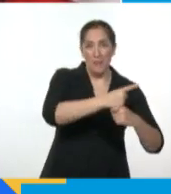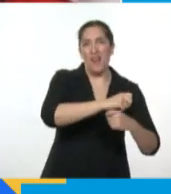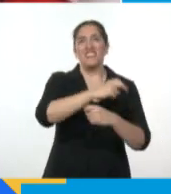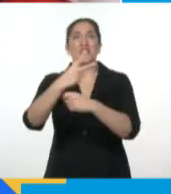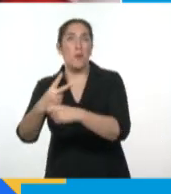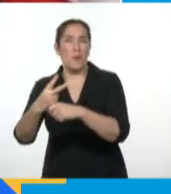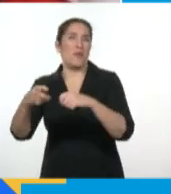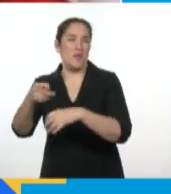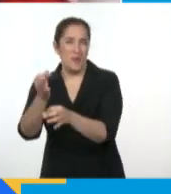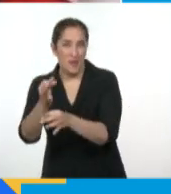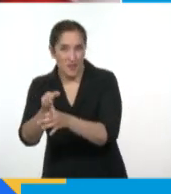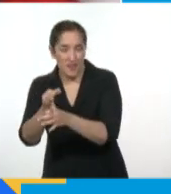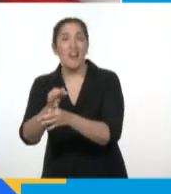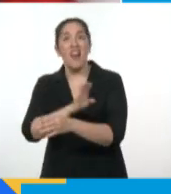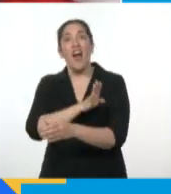la misma